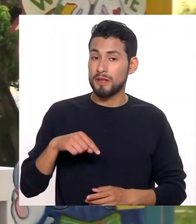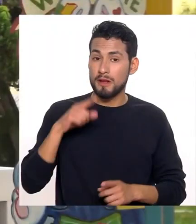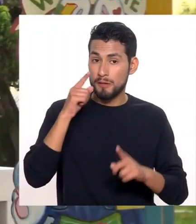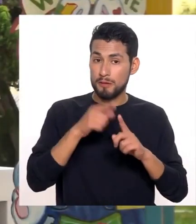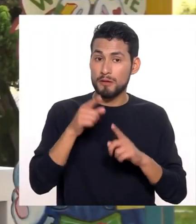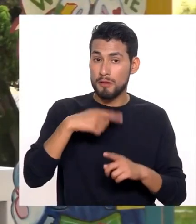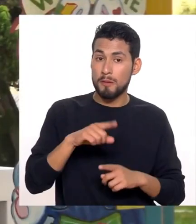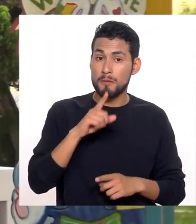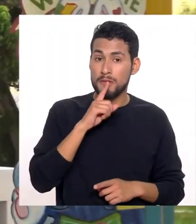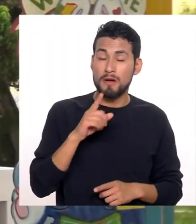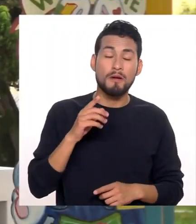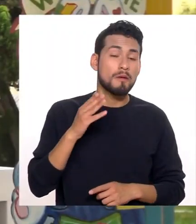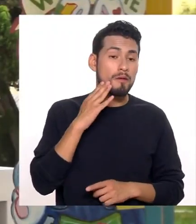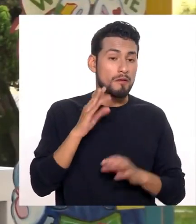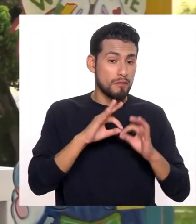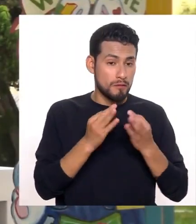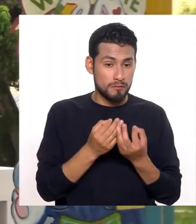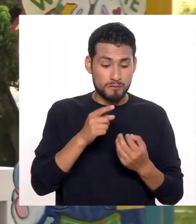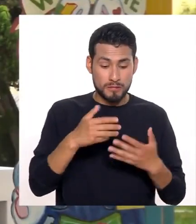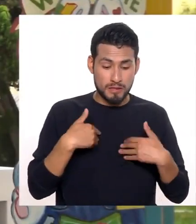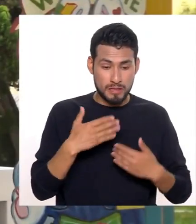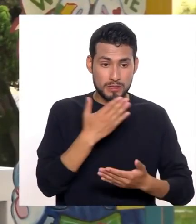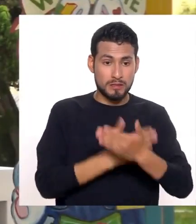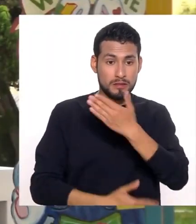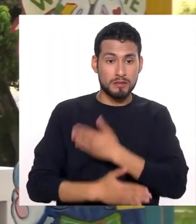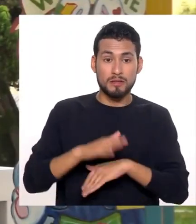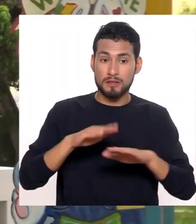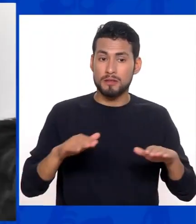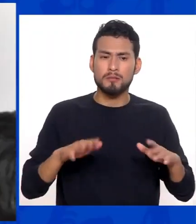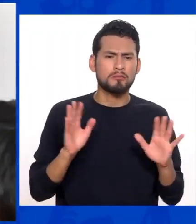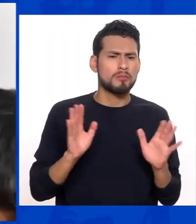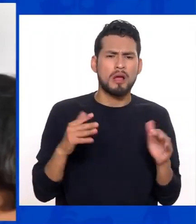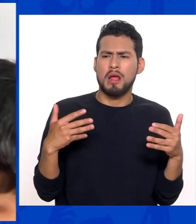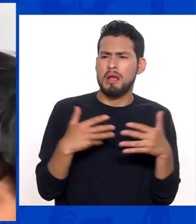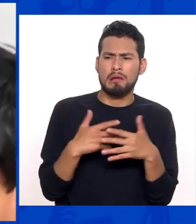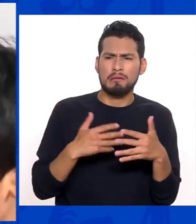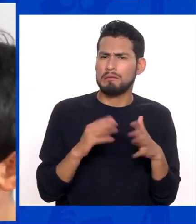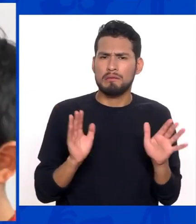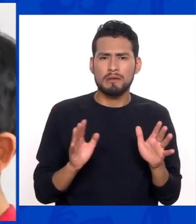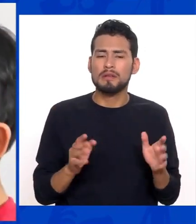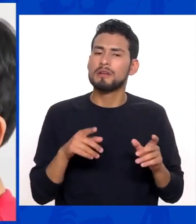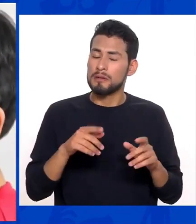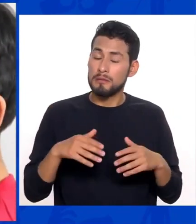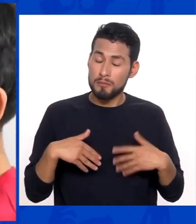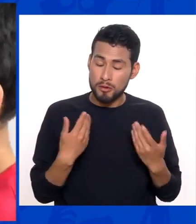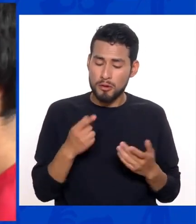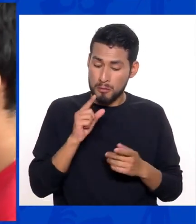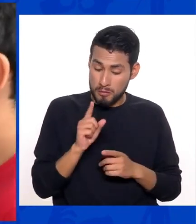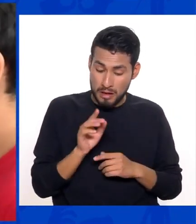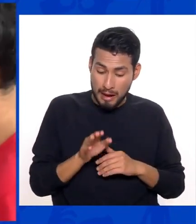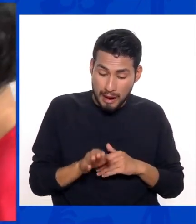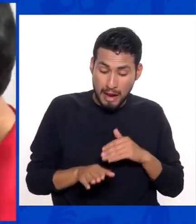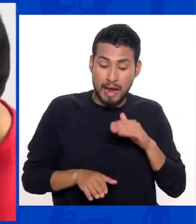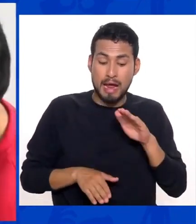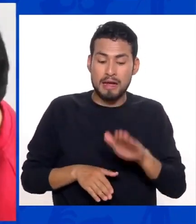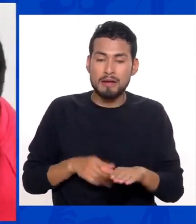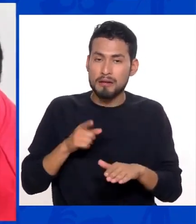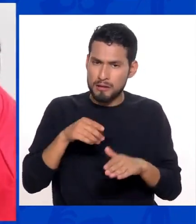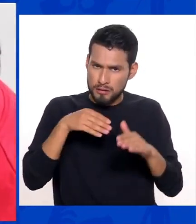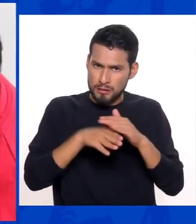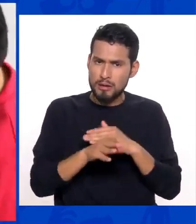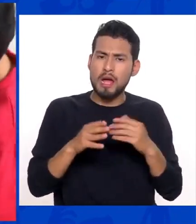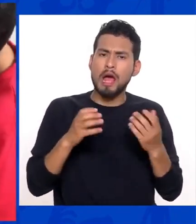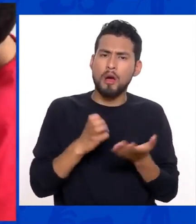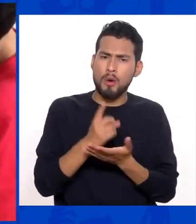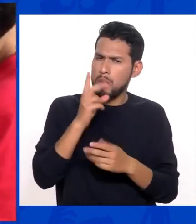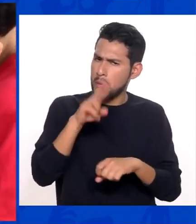Este mensaje va para los padres de familia que tengan niños con discapacidad, que no teman, que enfrenten este primer paso a la educación